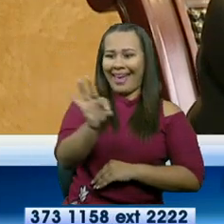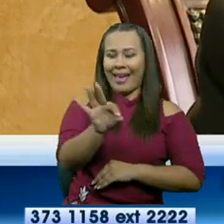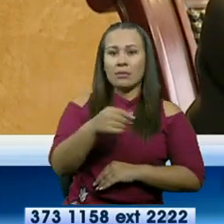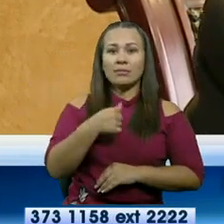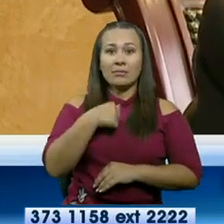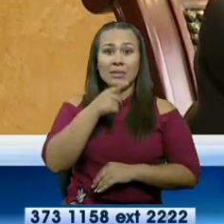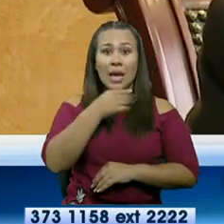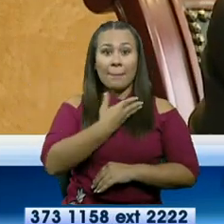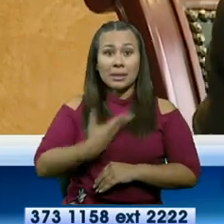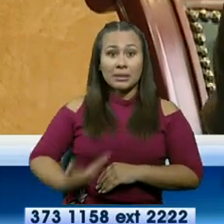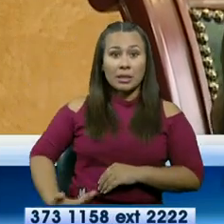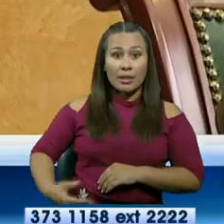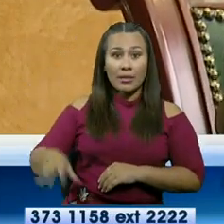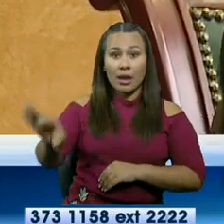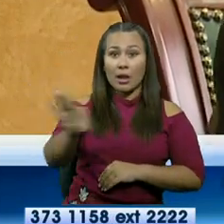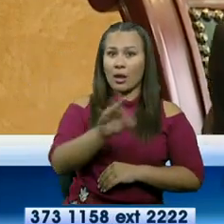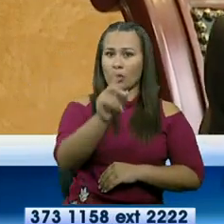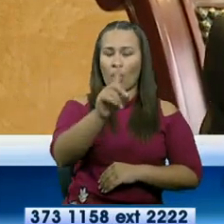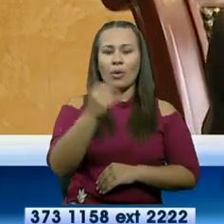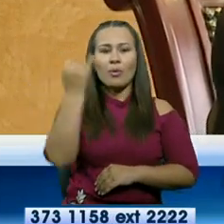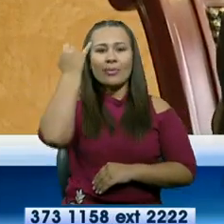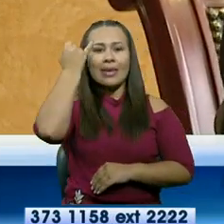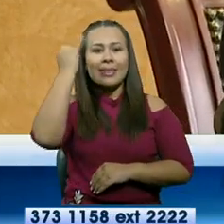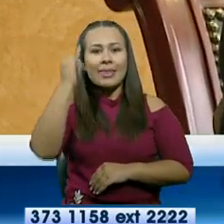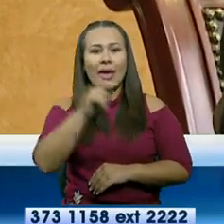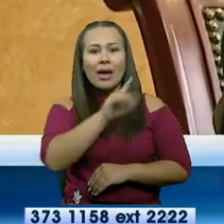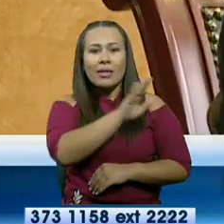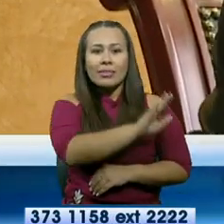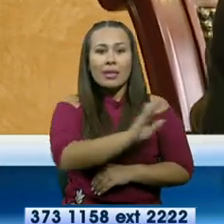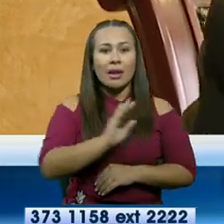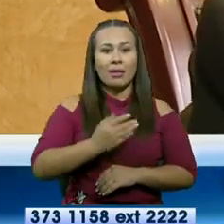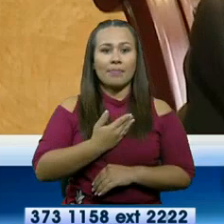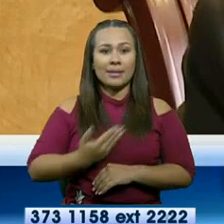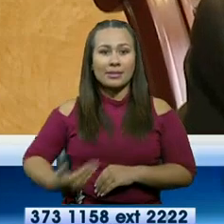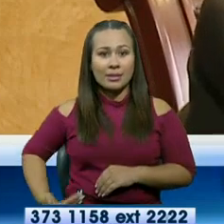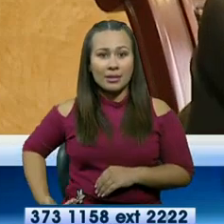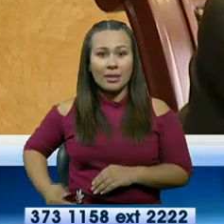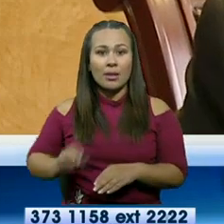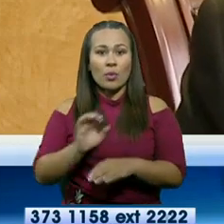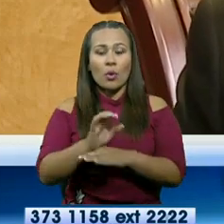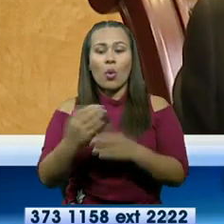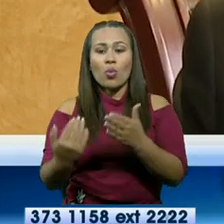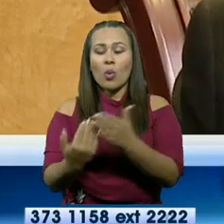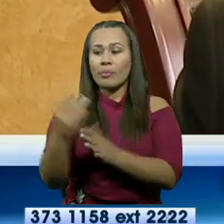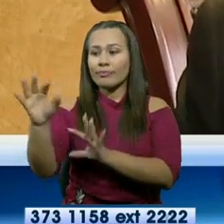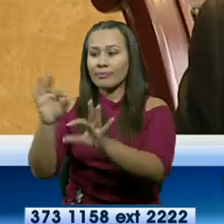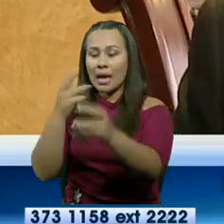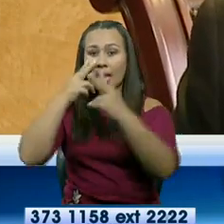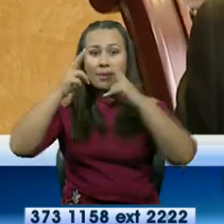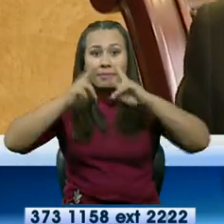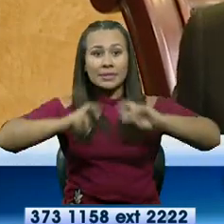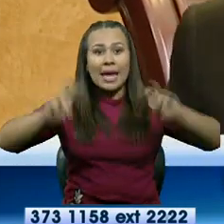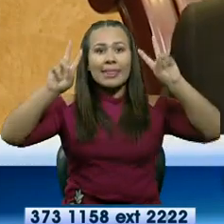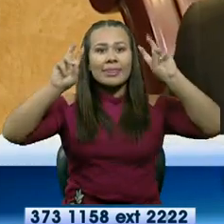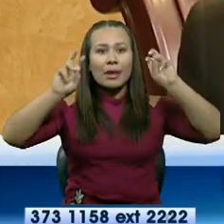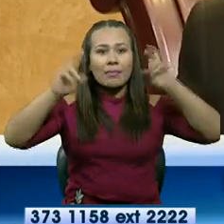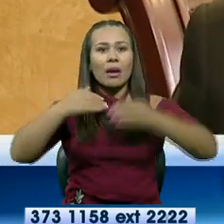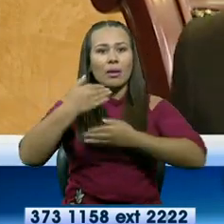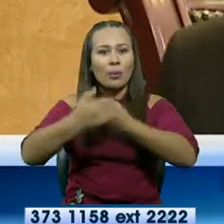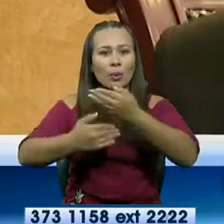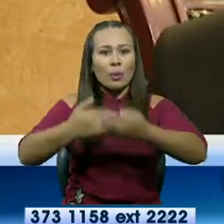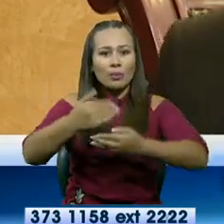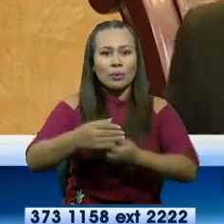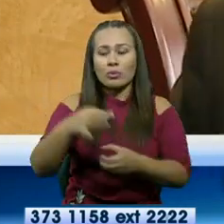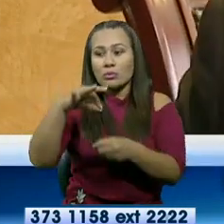hecha por el presidente de la República. Es una propuesta del presidente de la República a través de ternas que van a ser analizadas y que van a ser discutidas